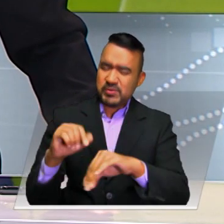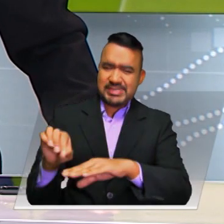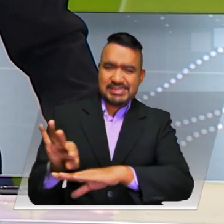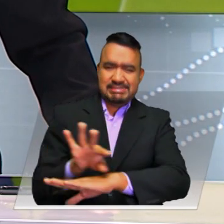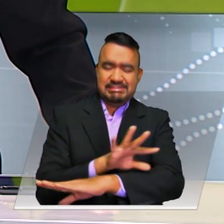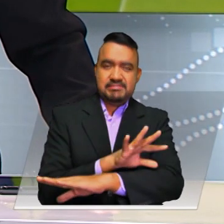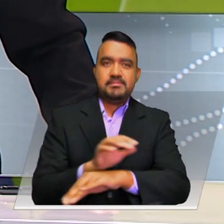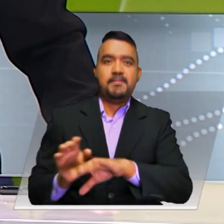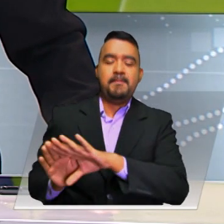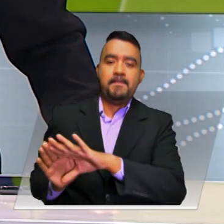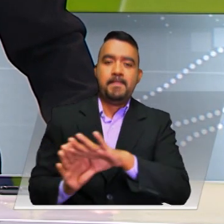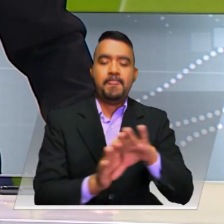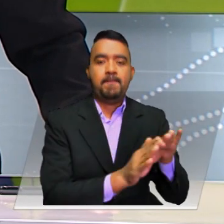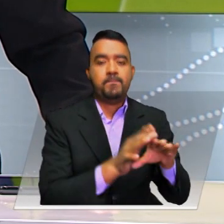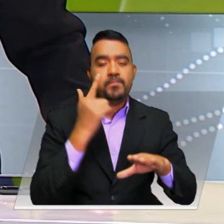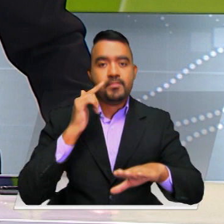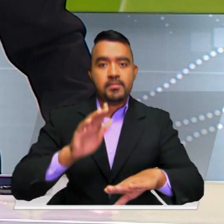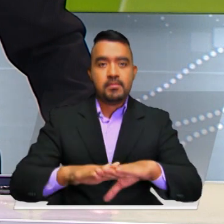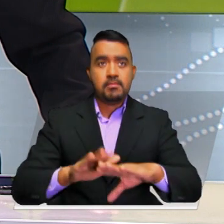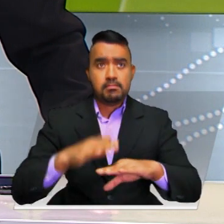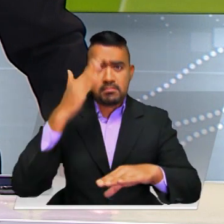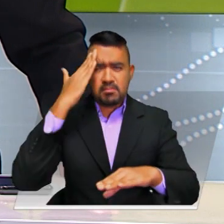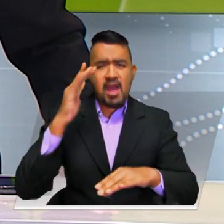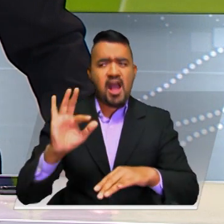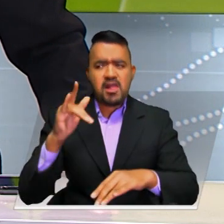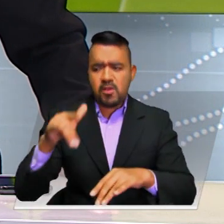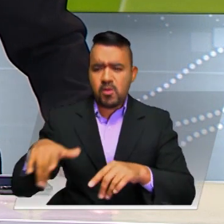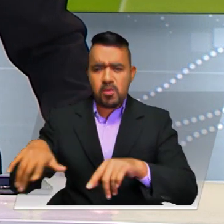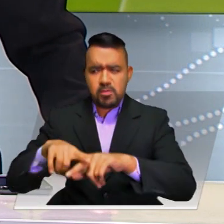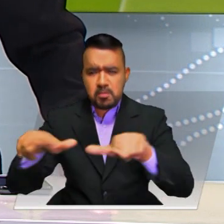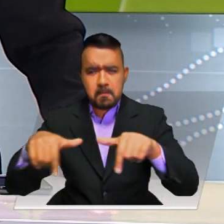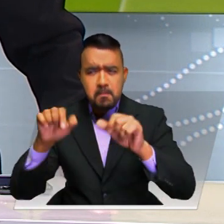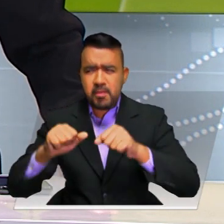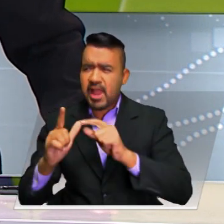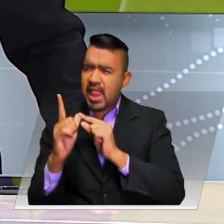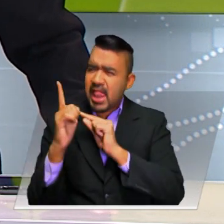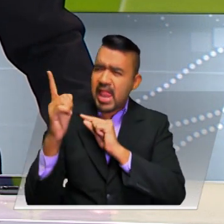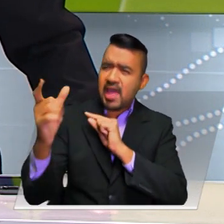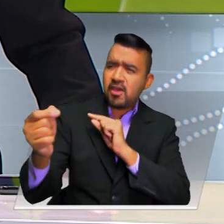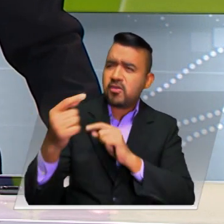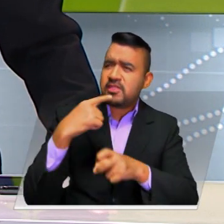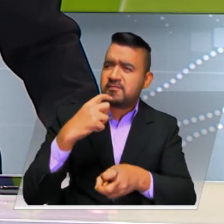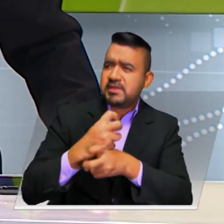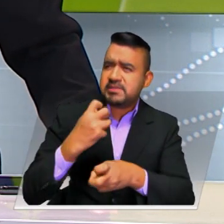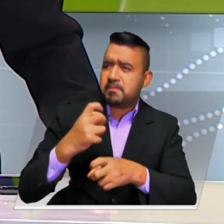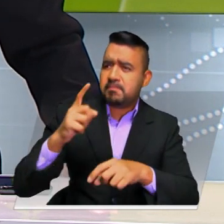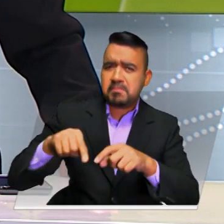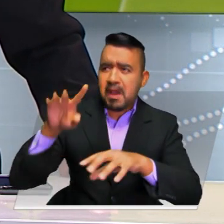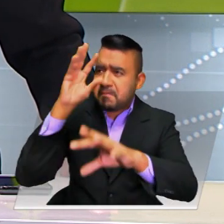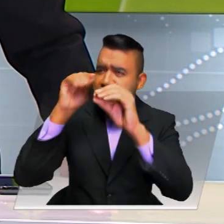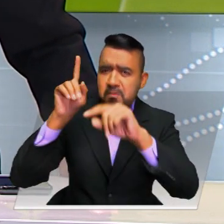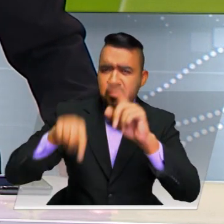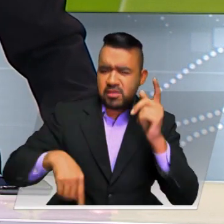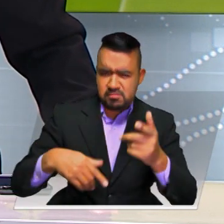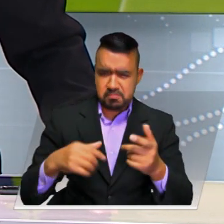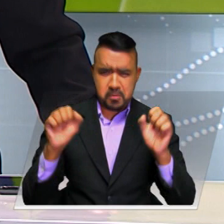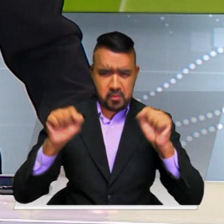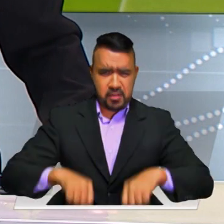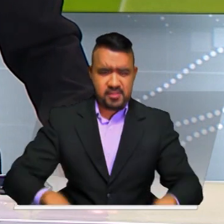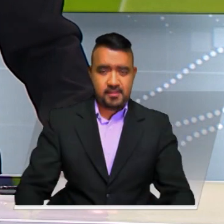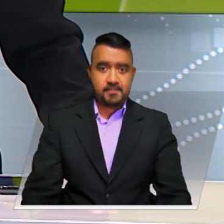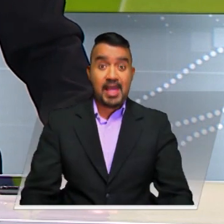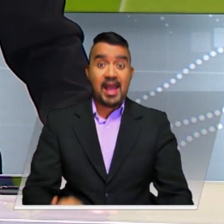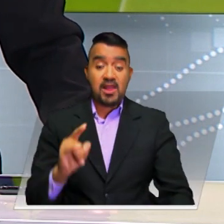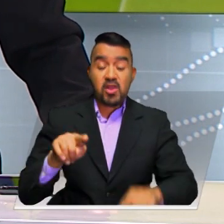La distancia y las condiciones de infraestructura no son impedimento para aprender. En el centro poblado La Clarita del municipio de Amagá implementaron